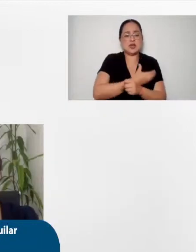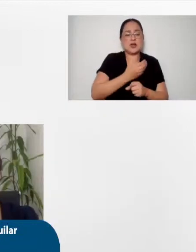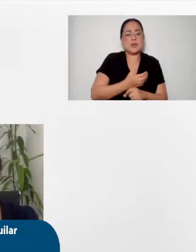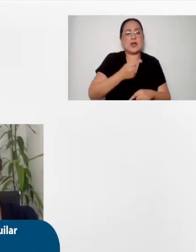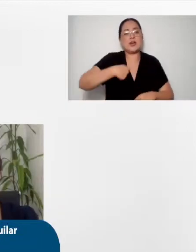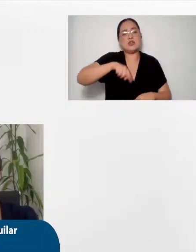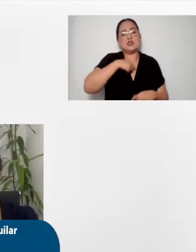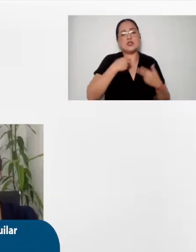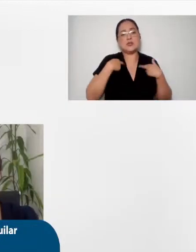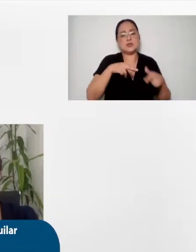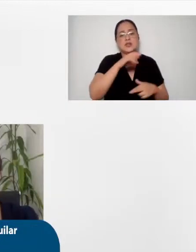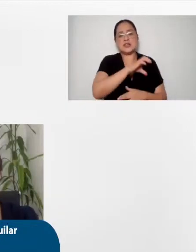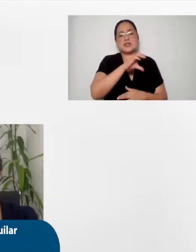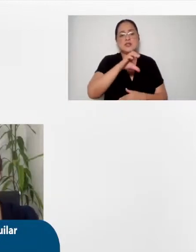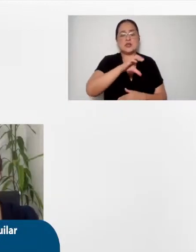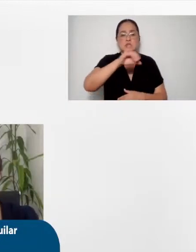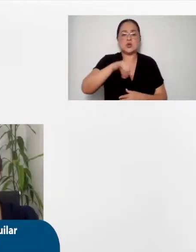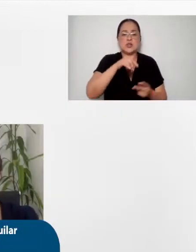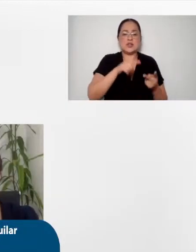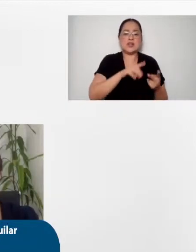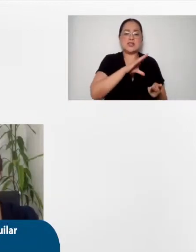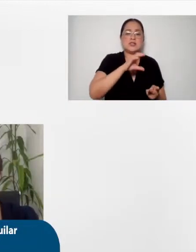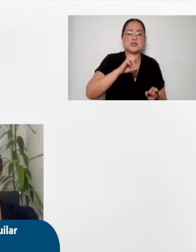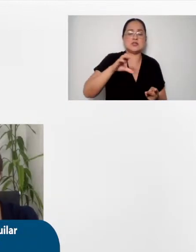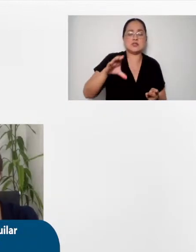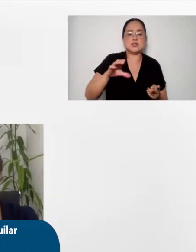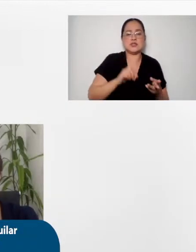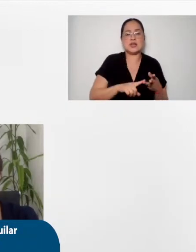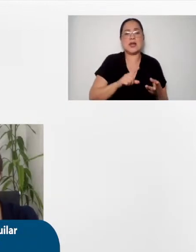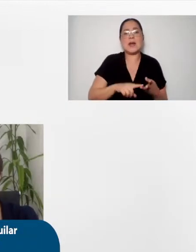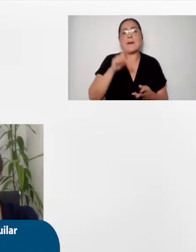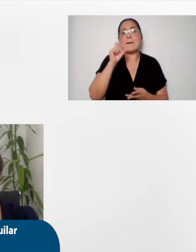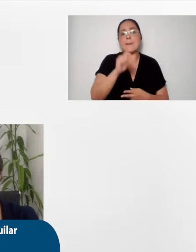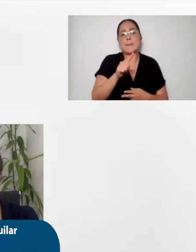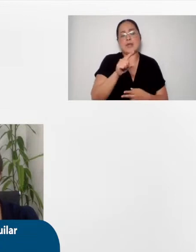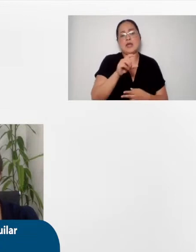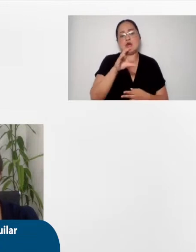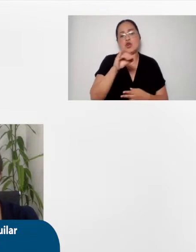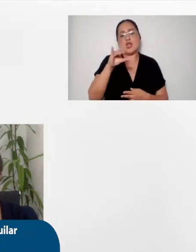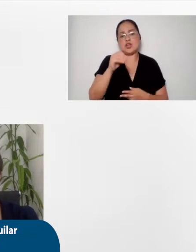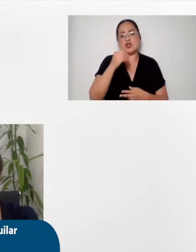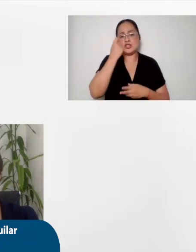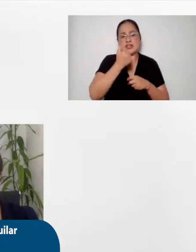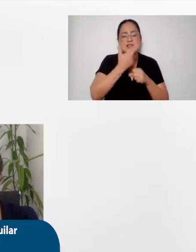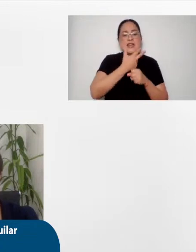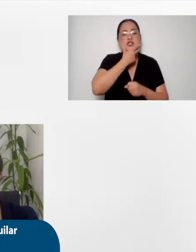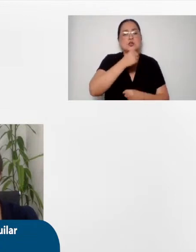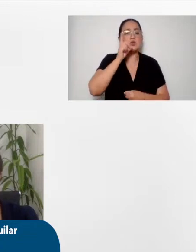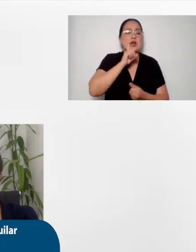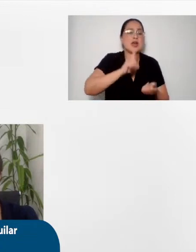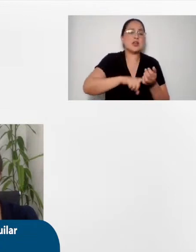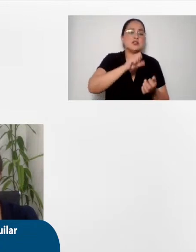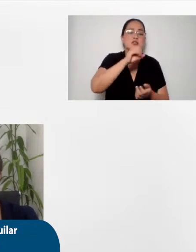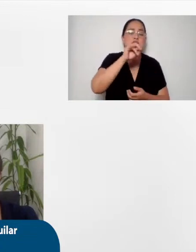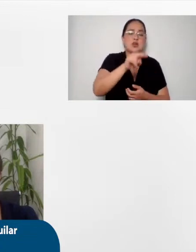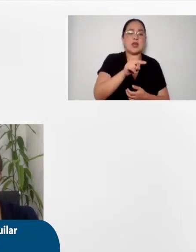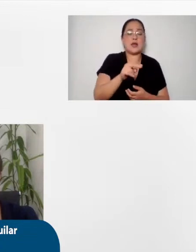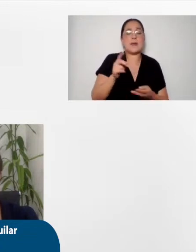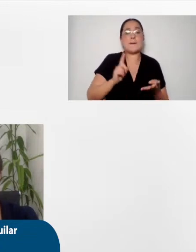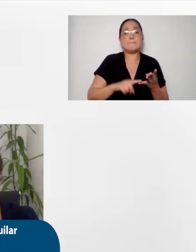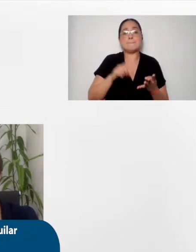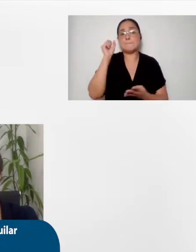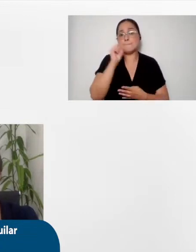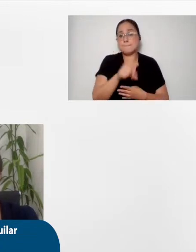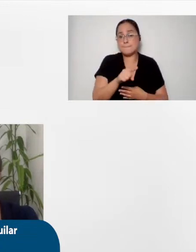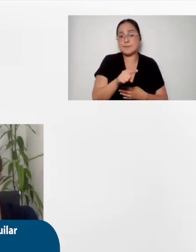de Casas de la Cultura Jurídica, el Centro de Estudios Constitucionales, el Colegio de Secretarias y Secretarios de la Suprema Corte de Justicia de la Nación, así